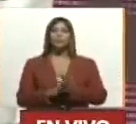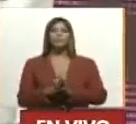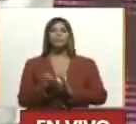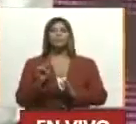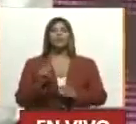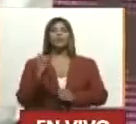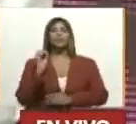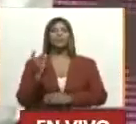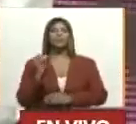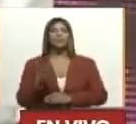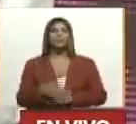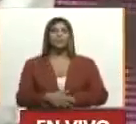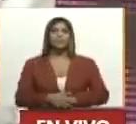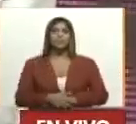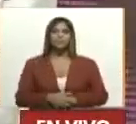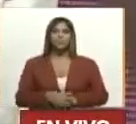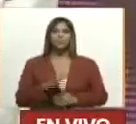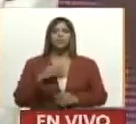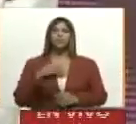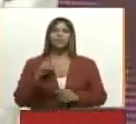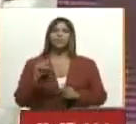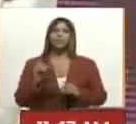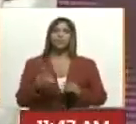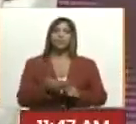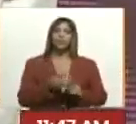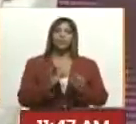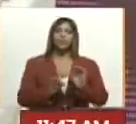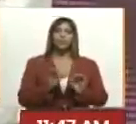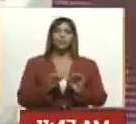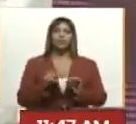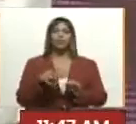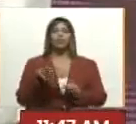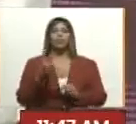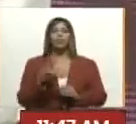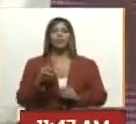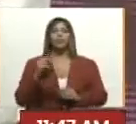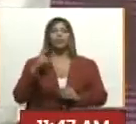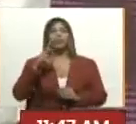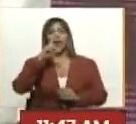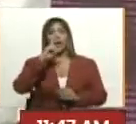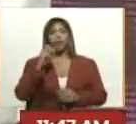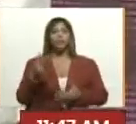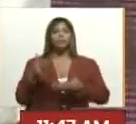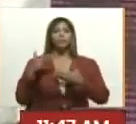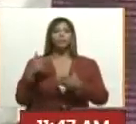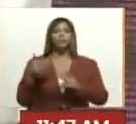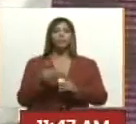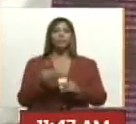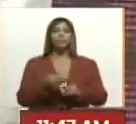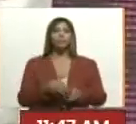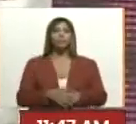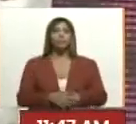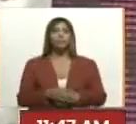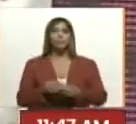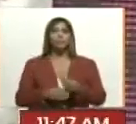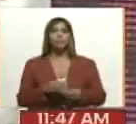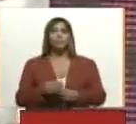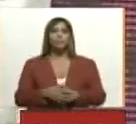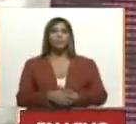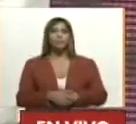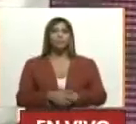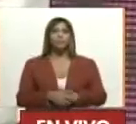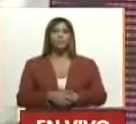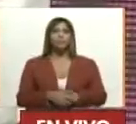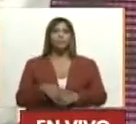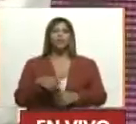este foro de la UFER contra Venezuela, llamado así a 3 años de la persecución que se le ha hecho y del secuestro